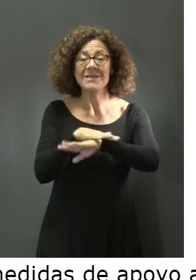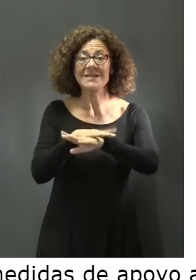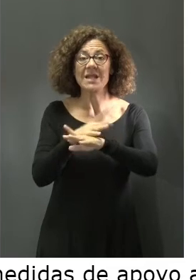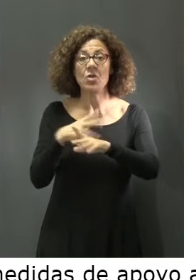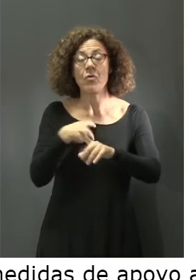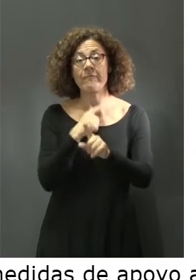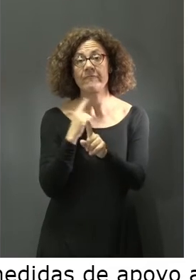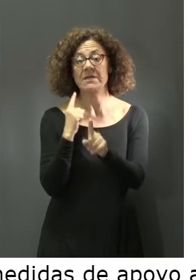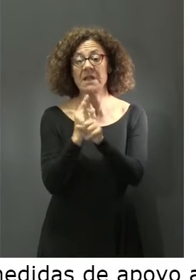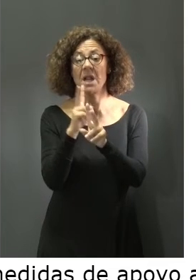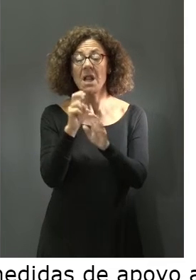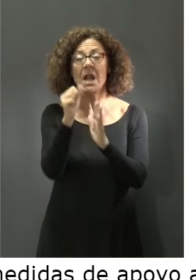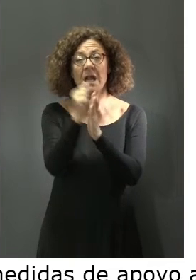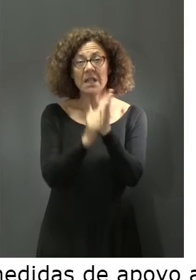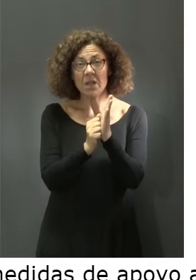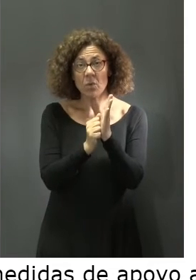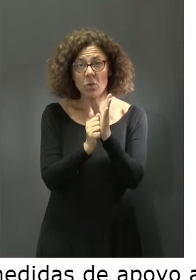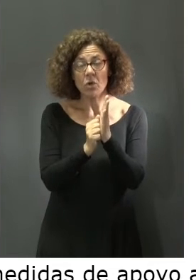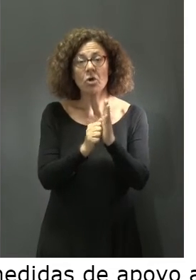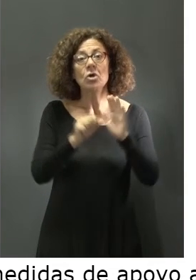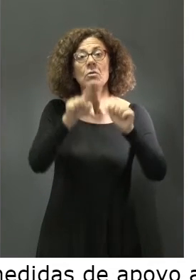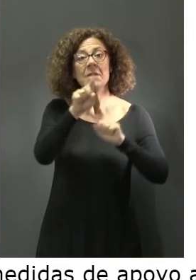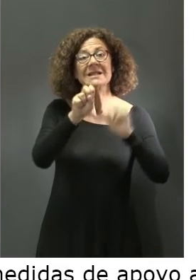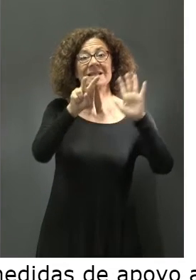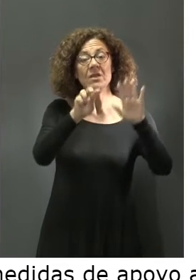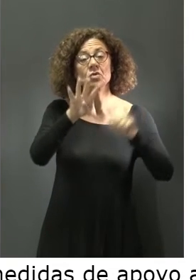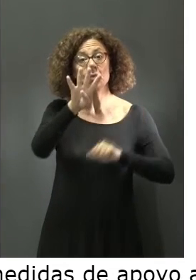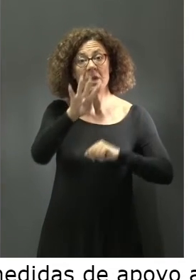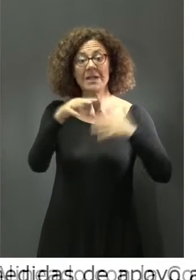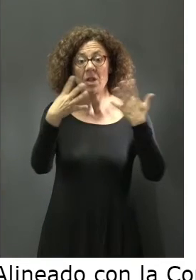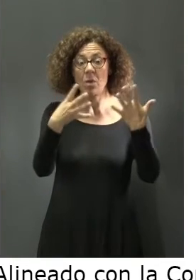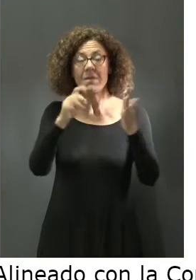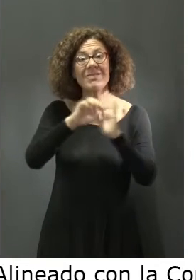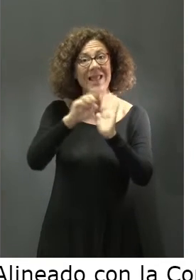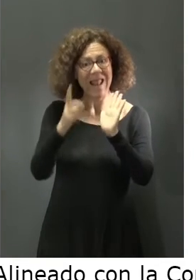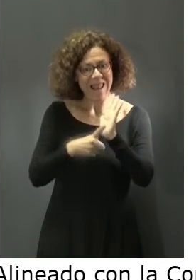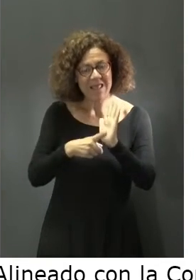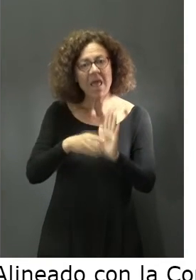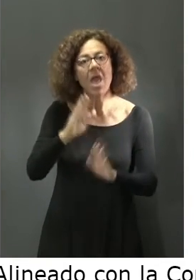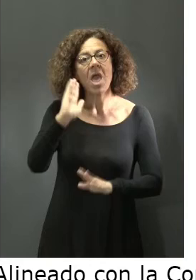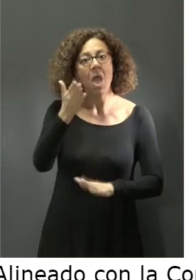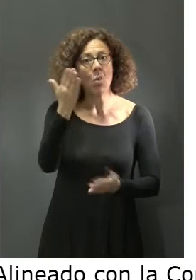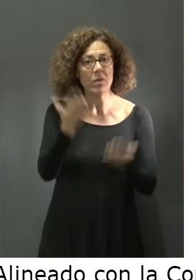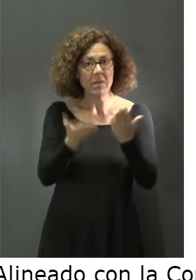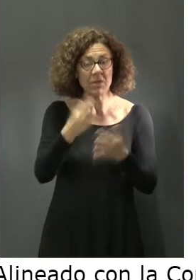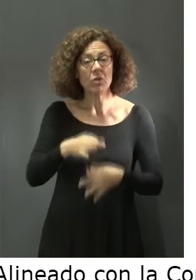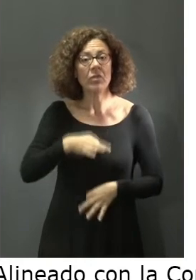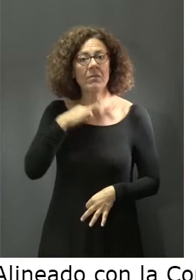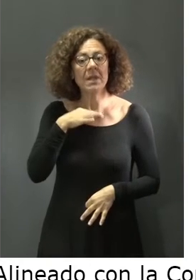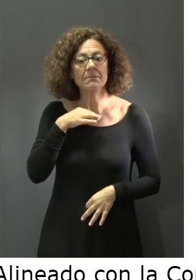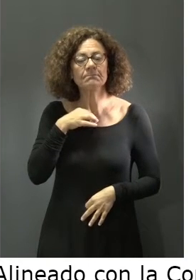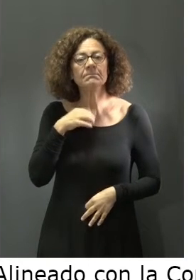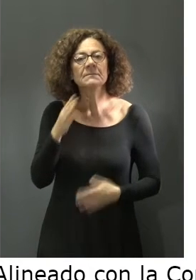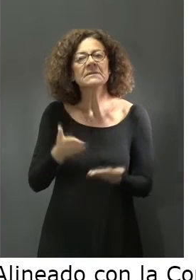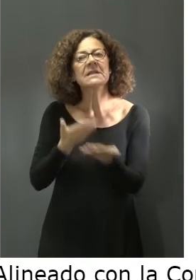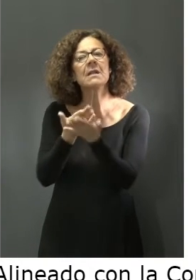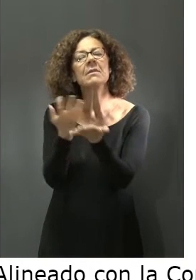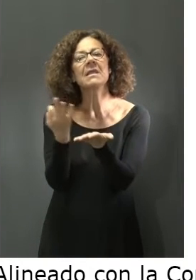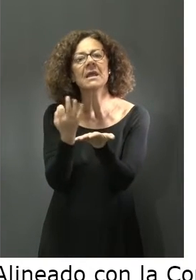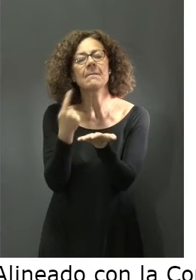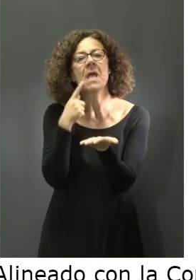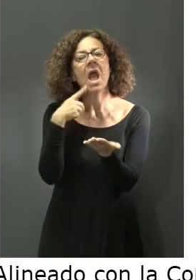en en el artículo 749 de la Ley de Enjuiciamiento Civil, se le encarga